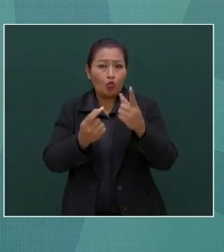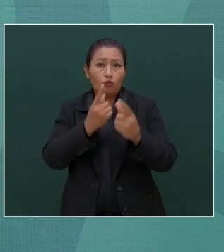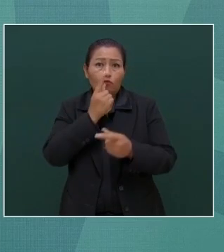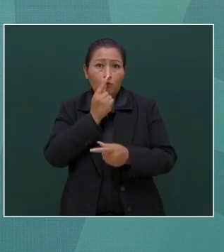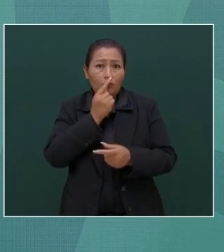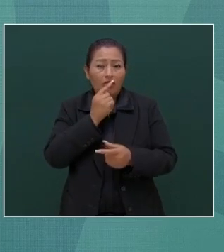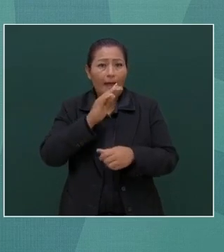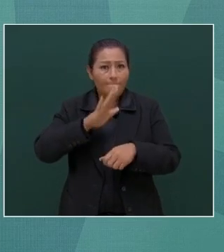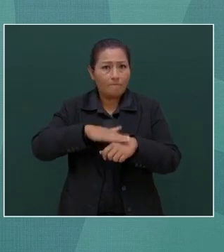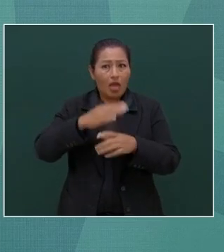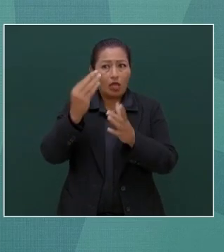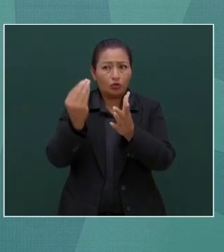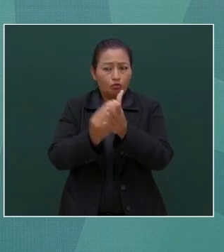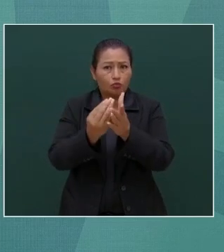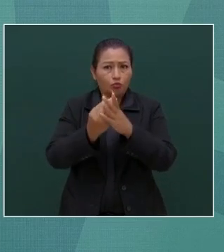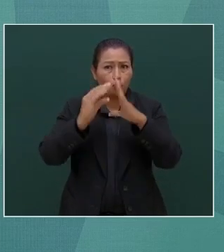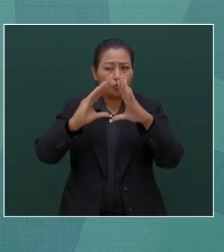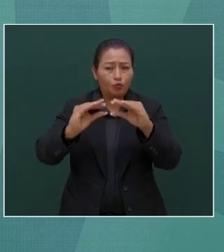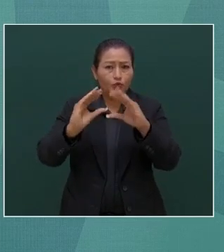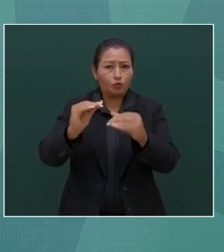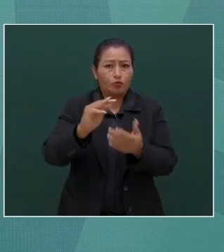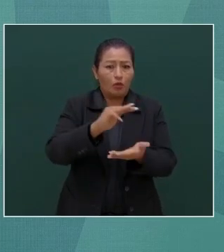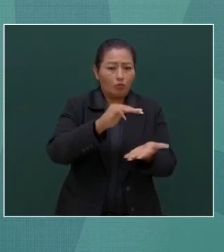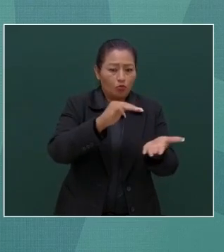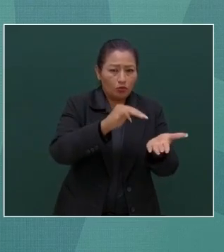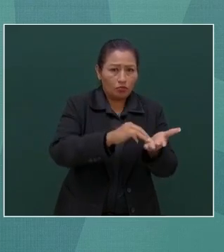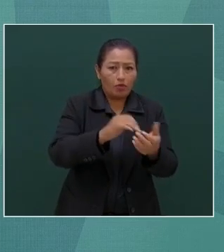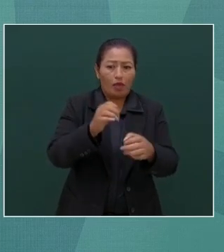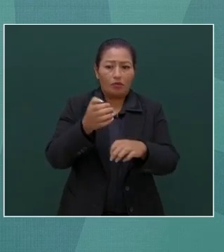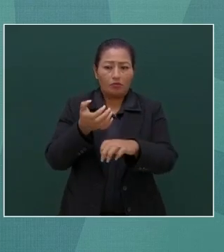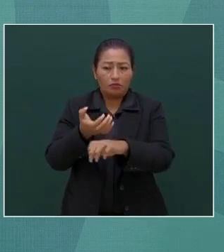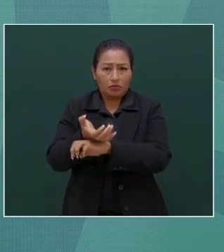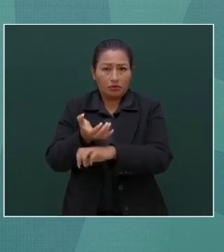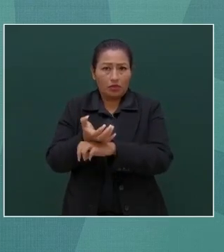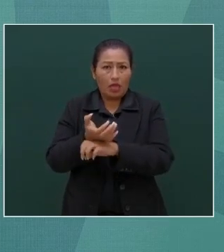policía municipal, estatal, y